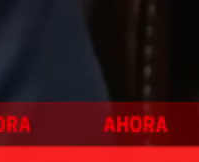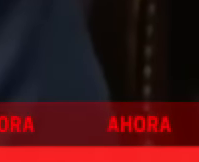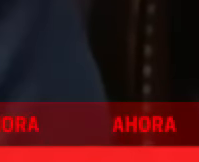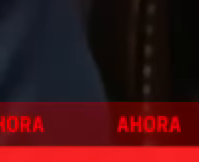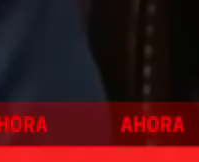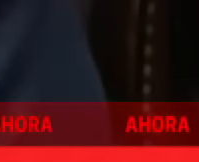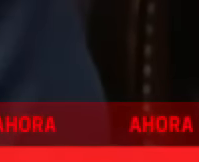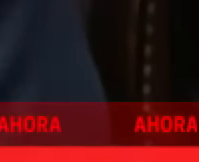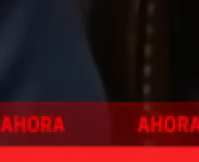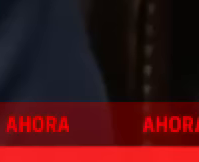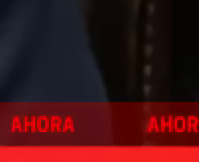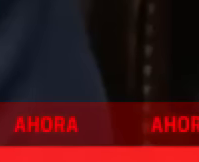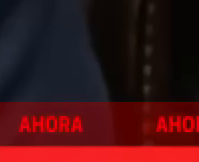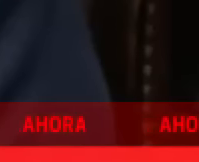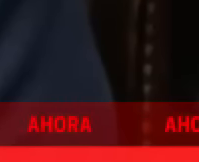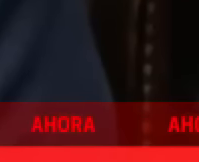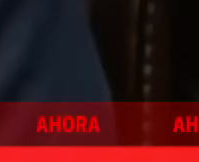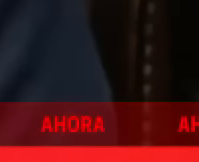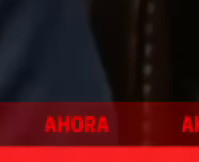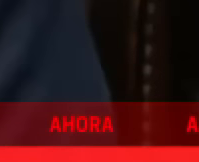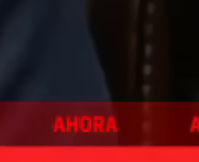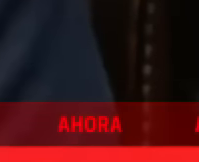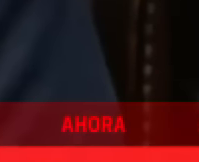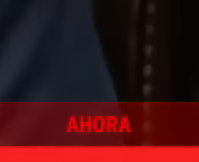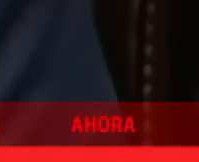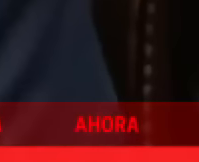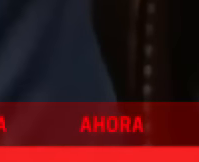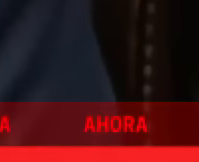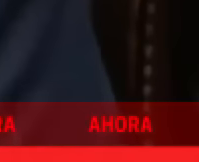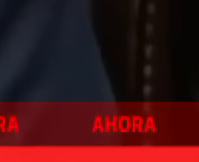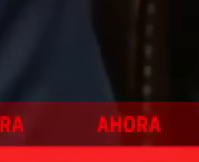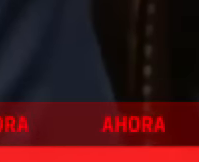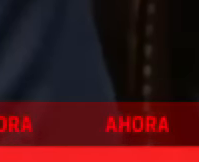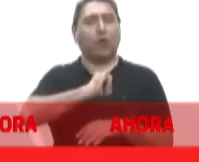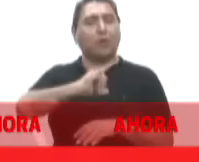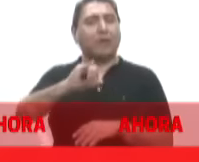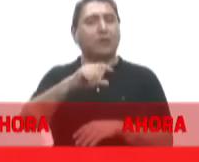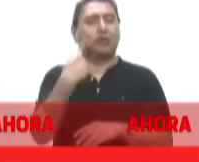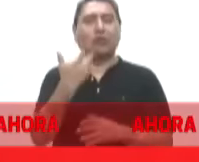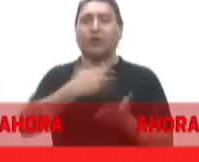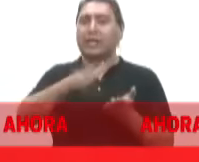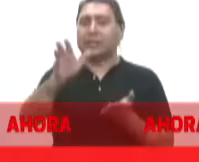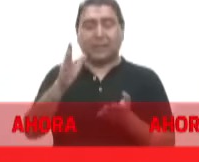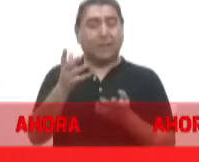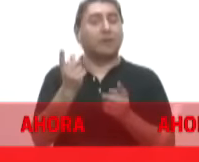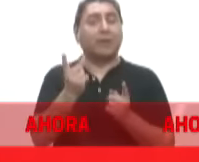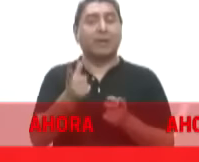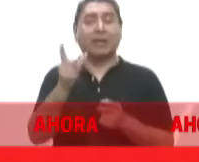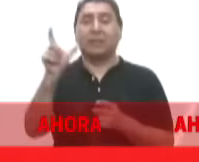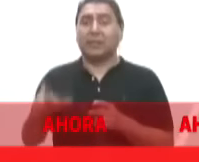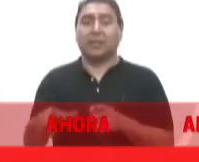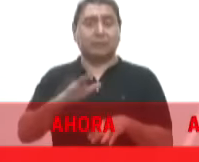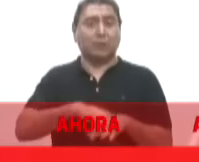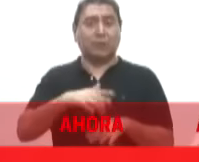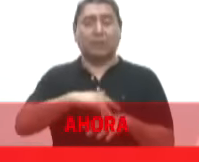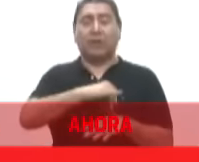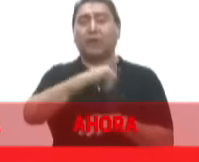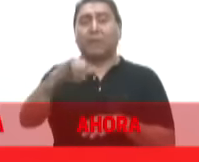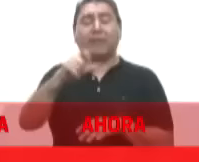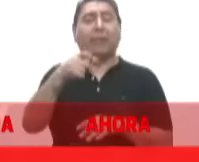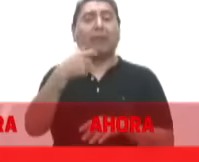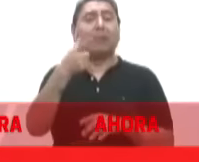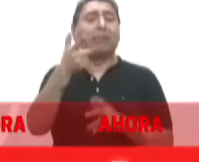decir el miembro informante, rechazamos, ¿verdad? Si el miembro informante dice rechazamos,